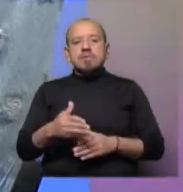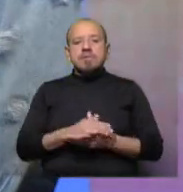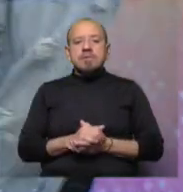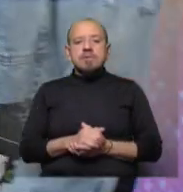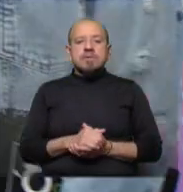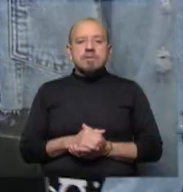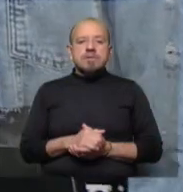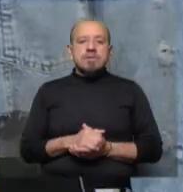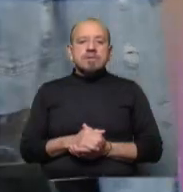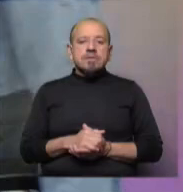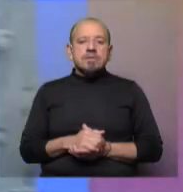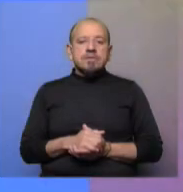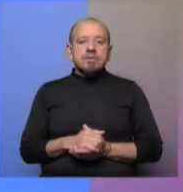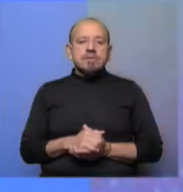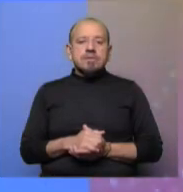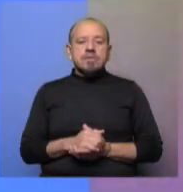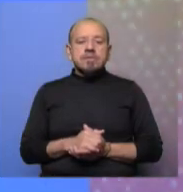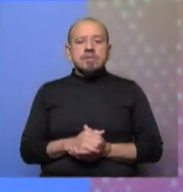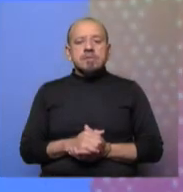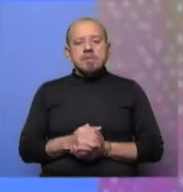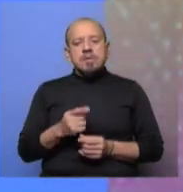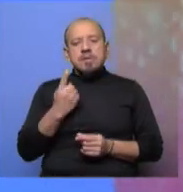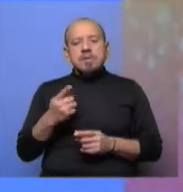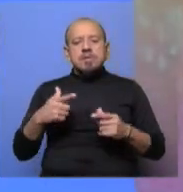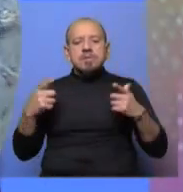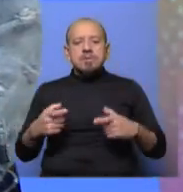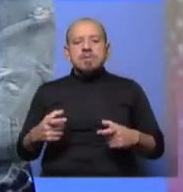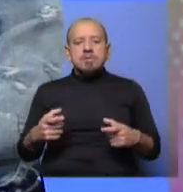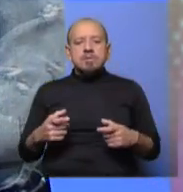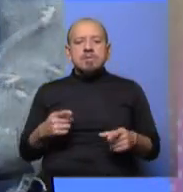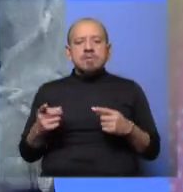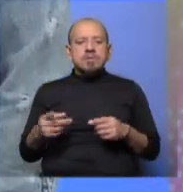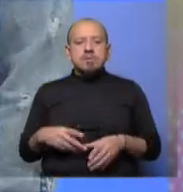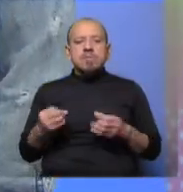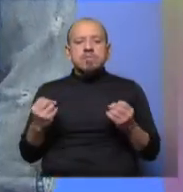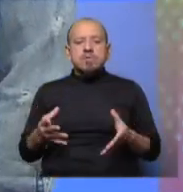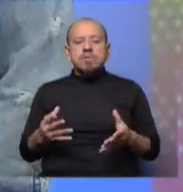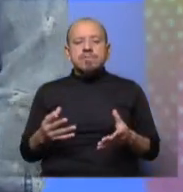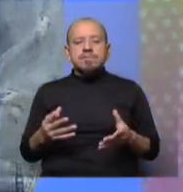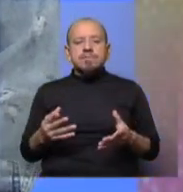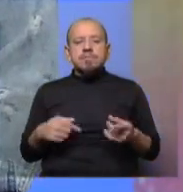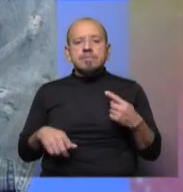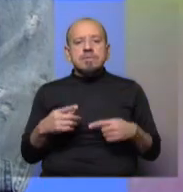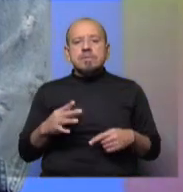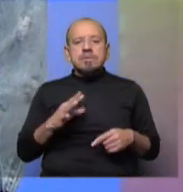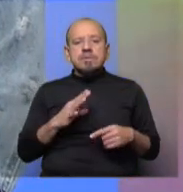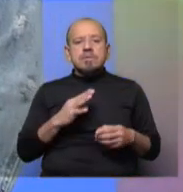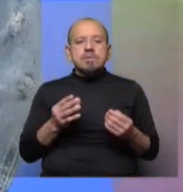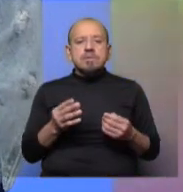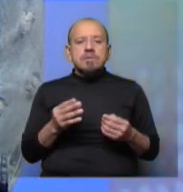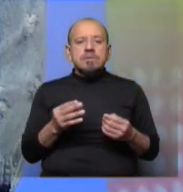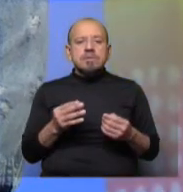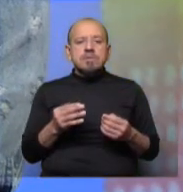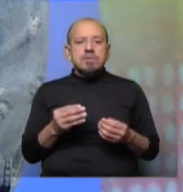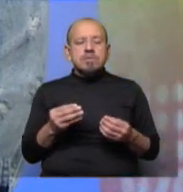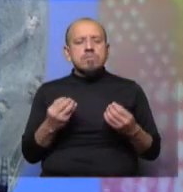Genial. Yo quería preguntar por eso del primer disco es con el que menos te identificás. ¿Por qué es eso? Porque muchas bandas...